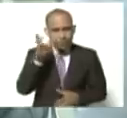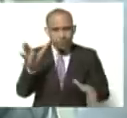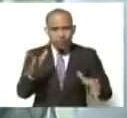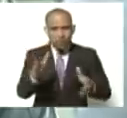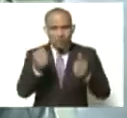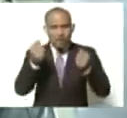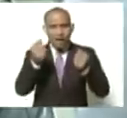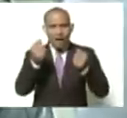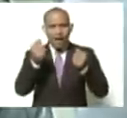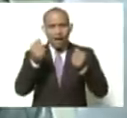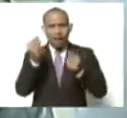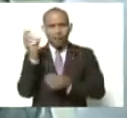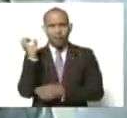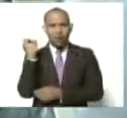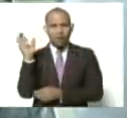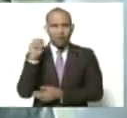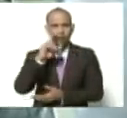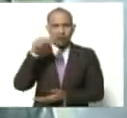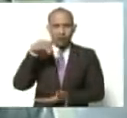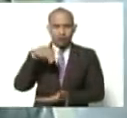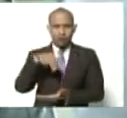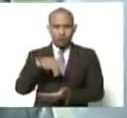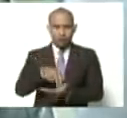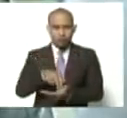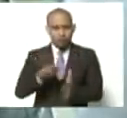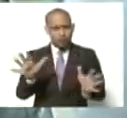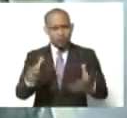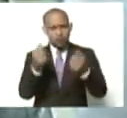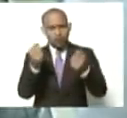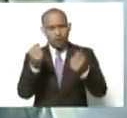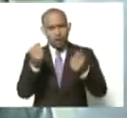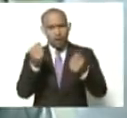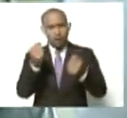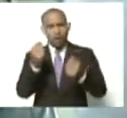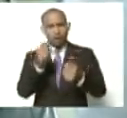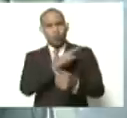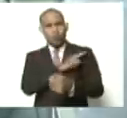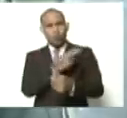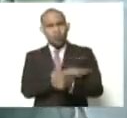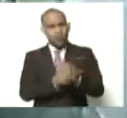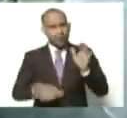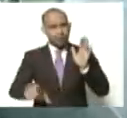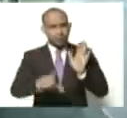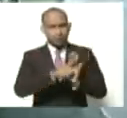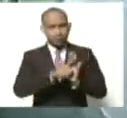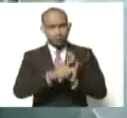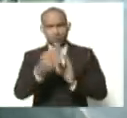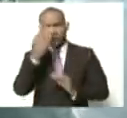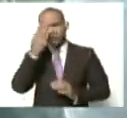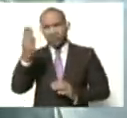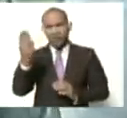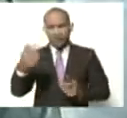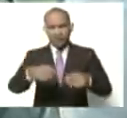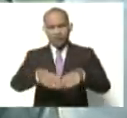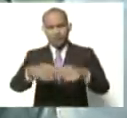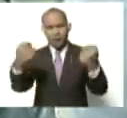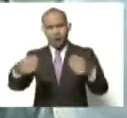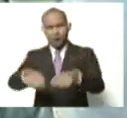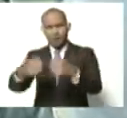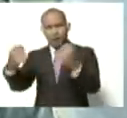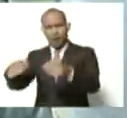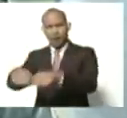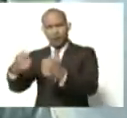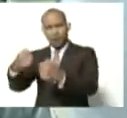recuperación del Parlamento Nacional, la recuperación del Poder Legislativo, frente al desastre que significó